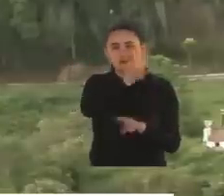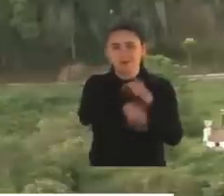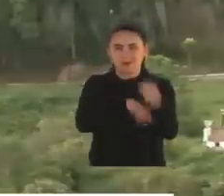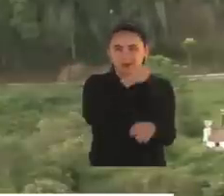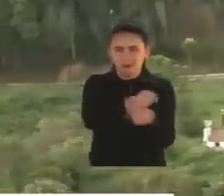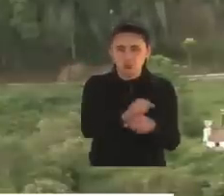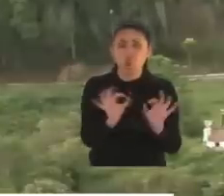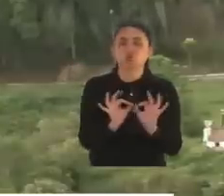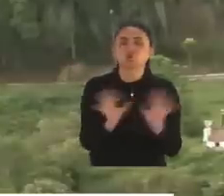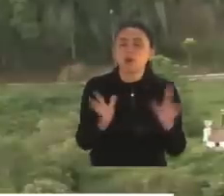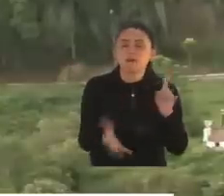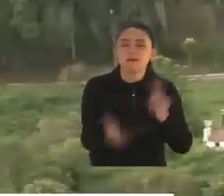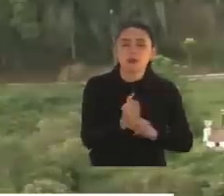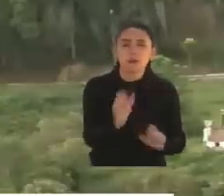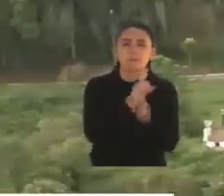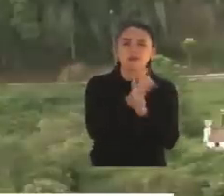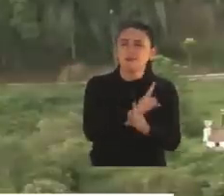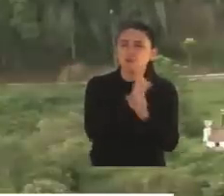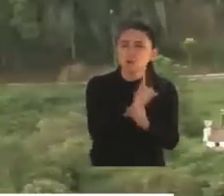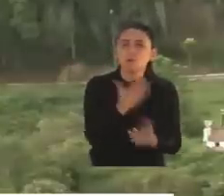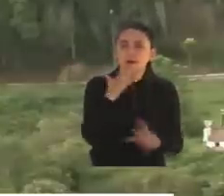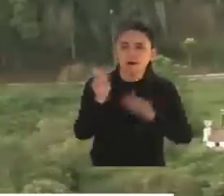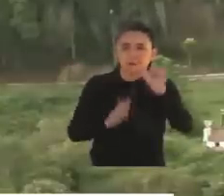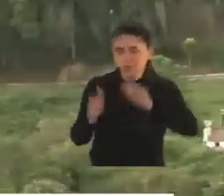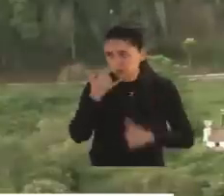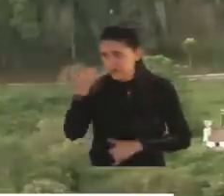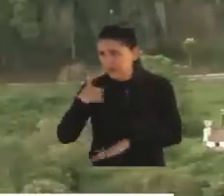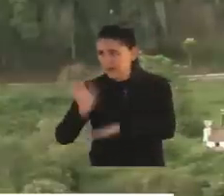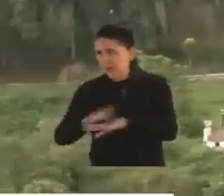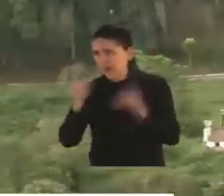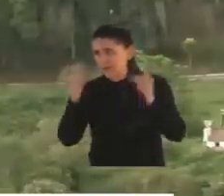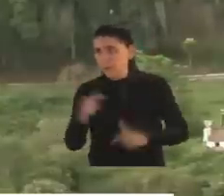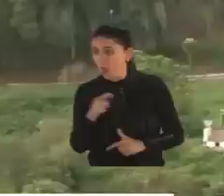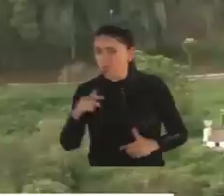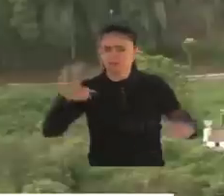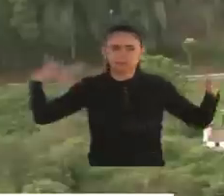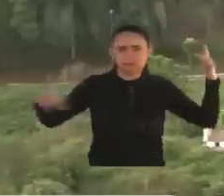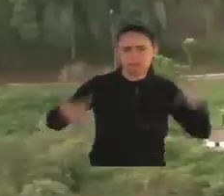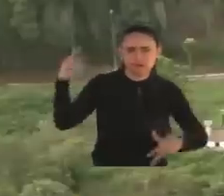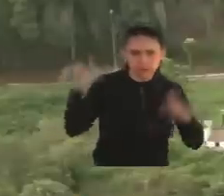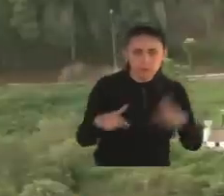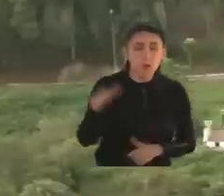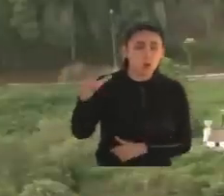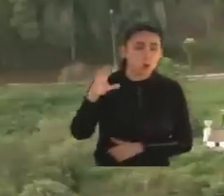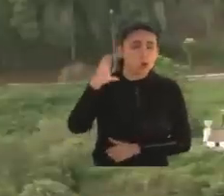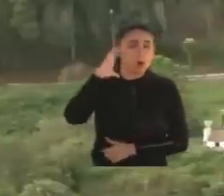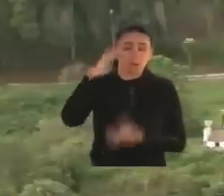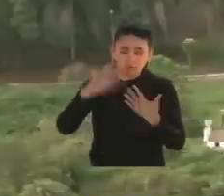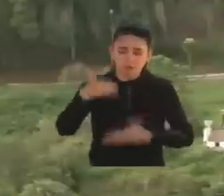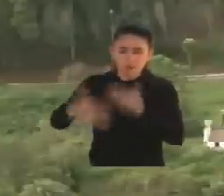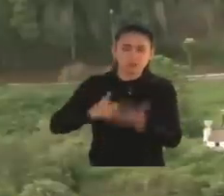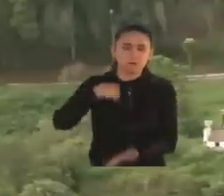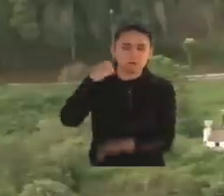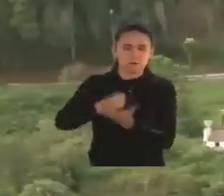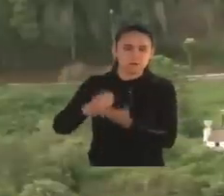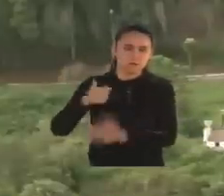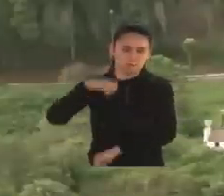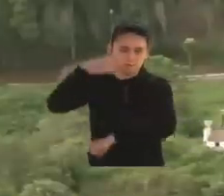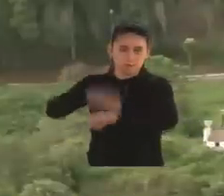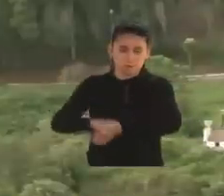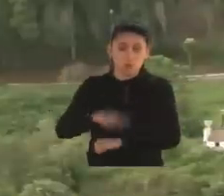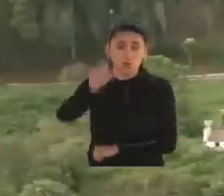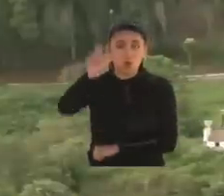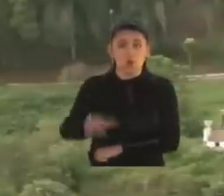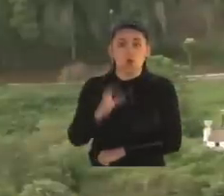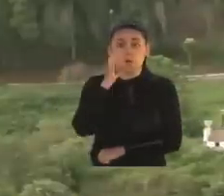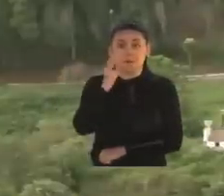oportuna información de la comunidad. Y en este momento se adelantan las audiencias de legalización de captura. El menor de edad